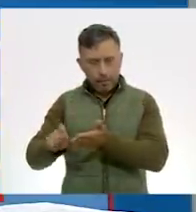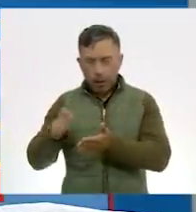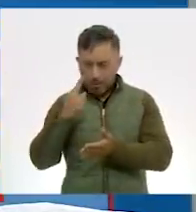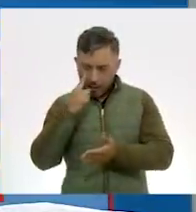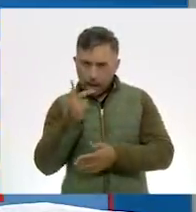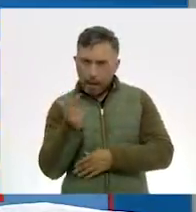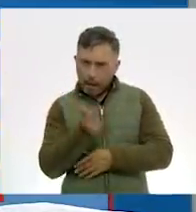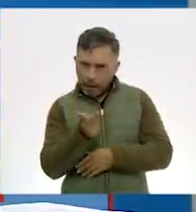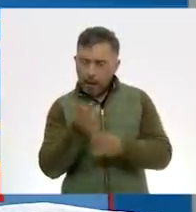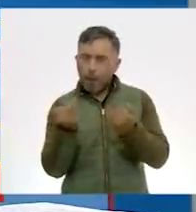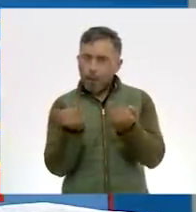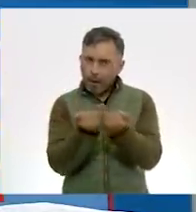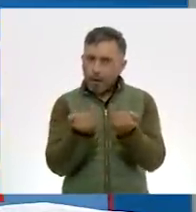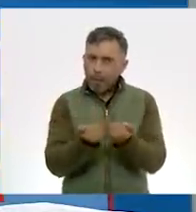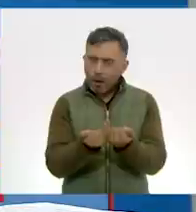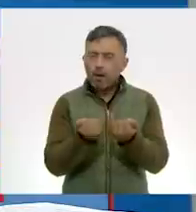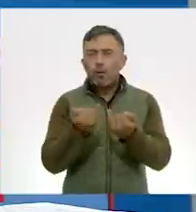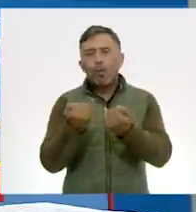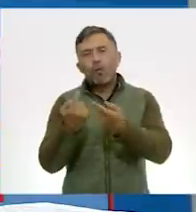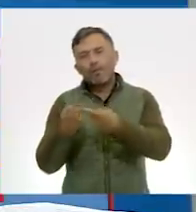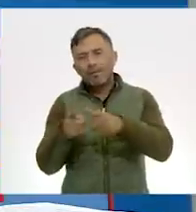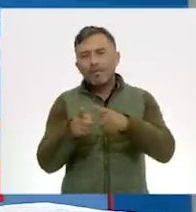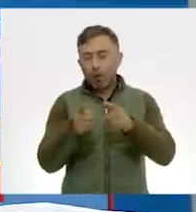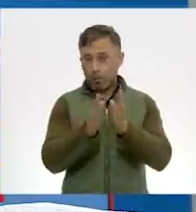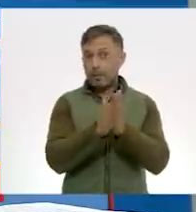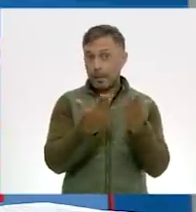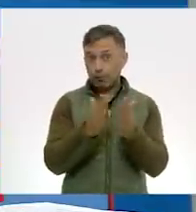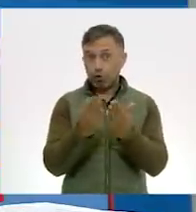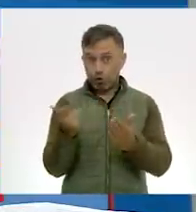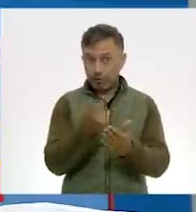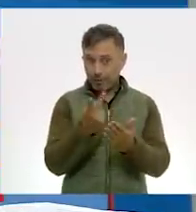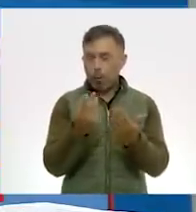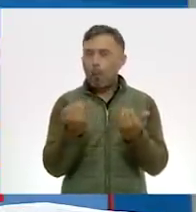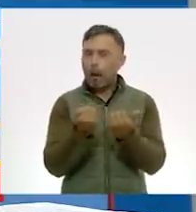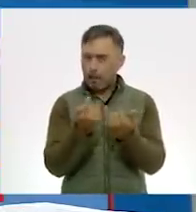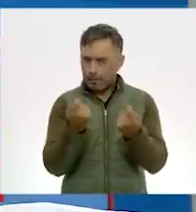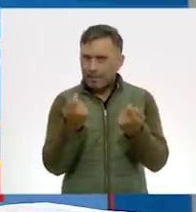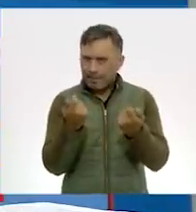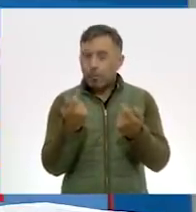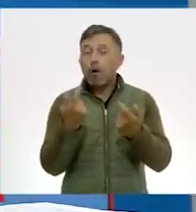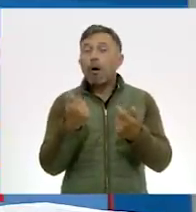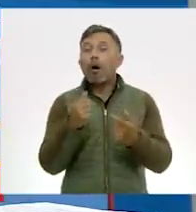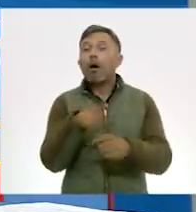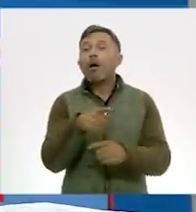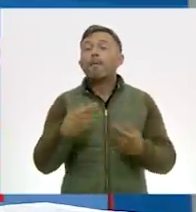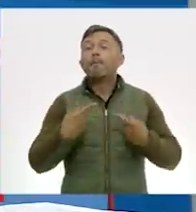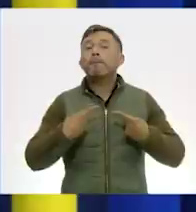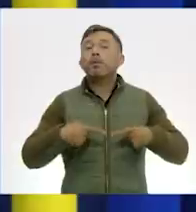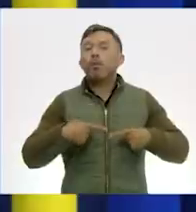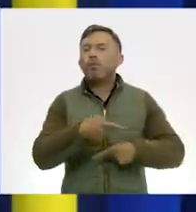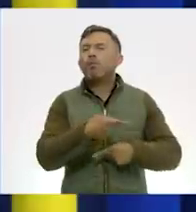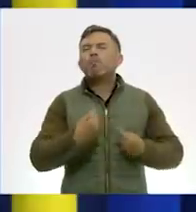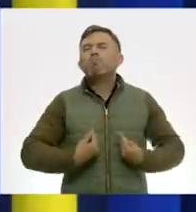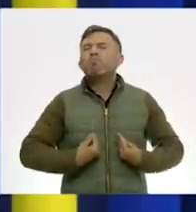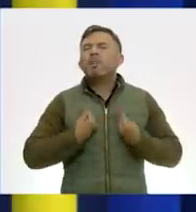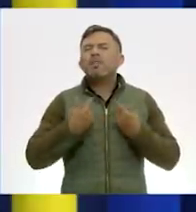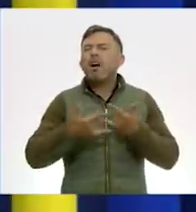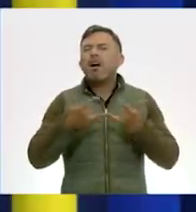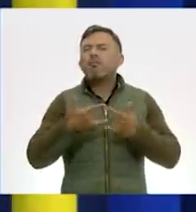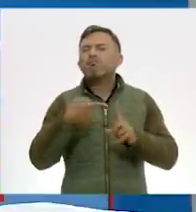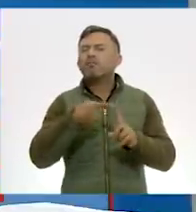coincidencias que tienen estos dos tipos de textos que finalmente nos están hablando de la vida de alguien. Exacto.